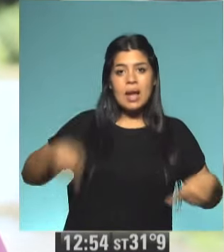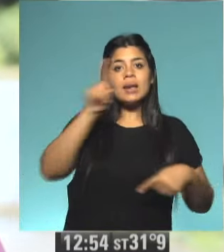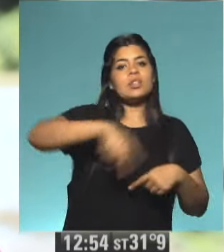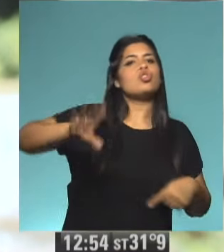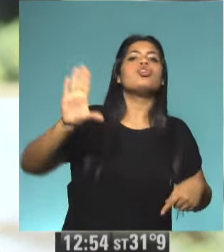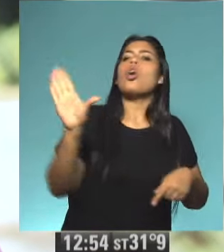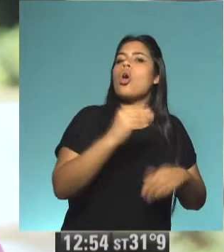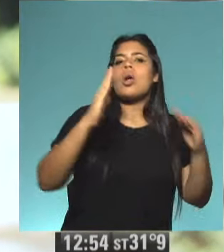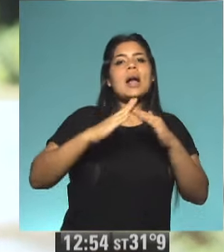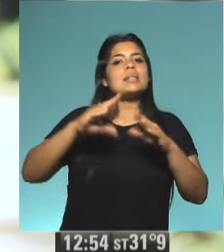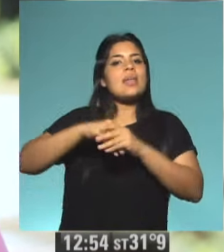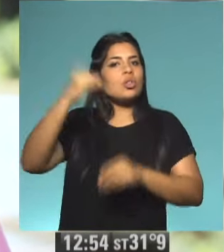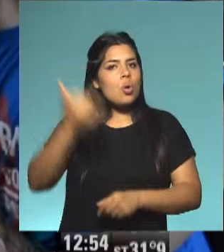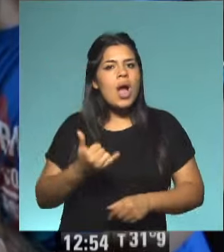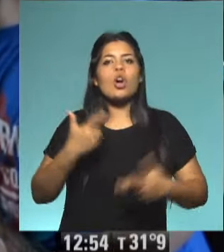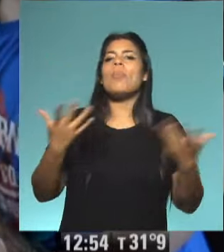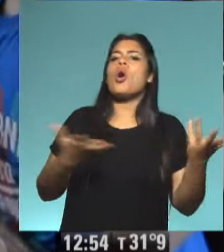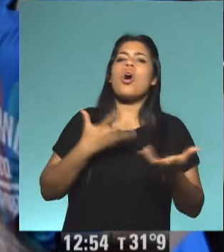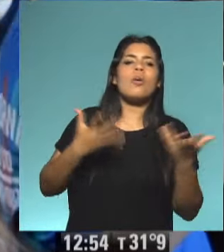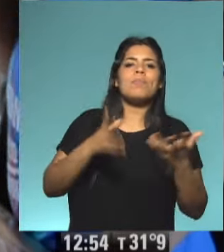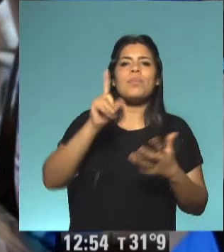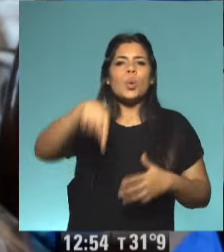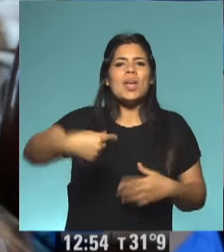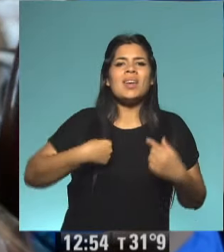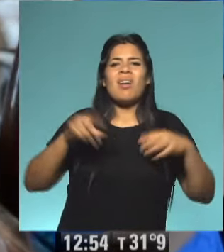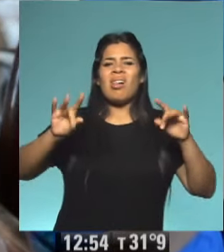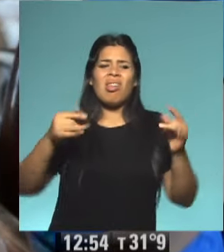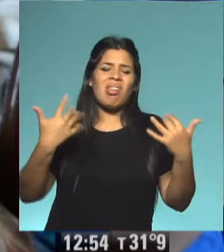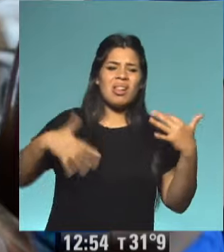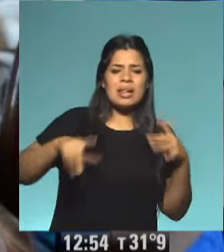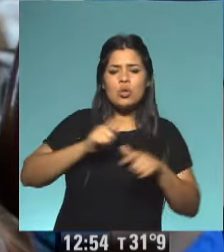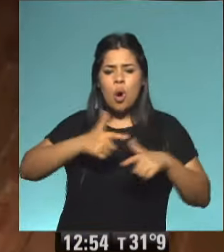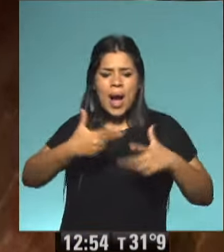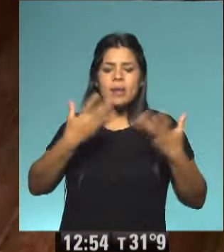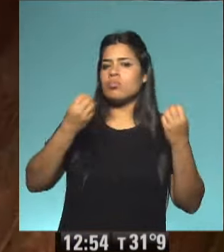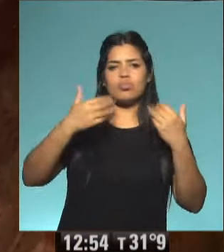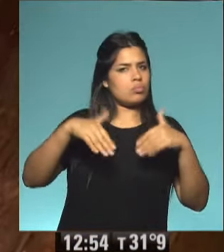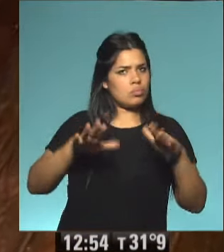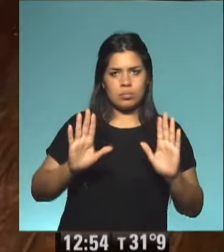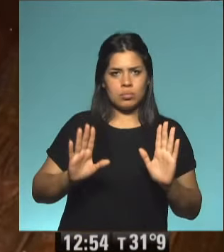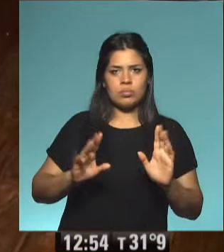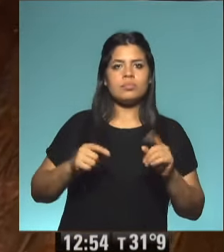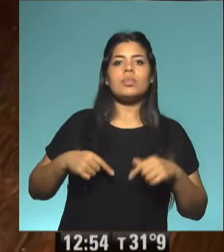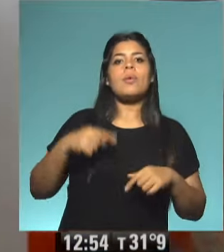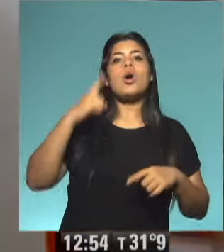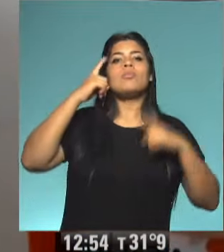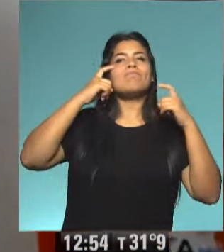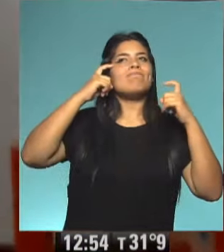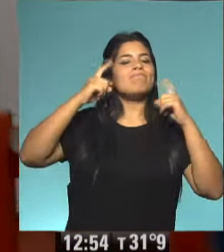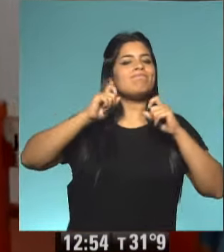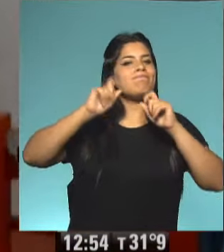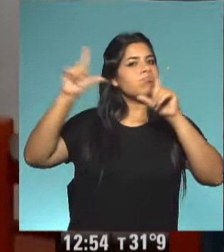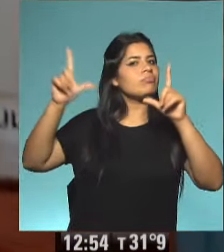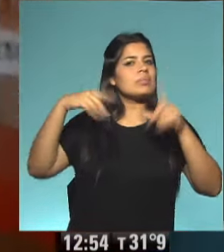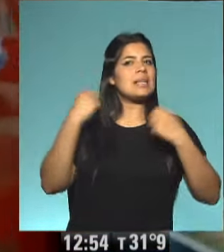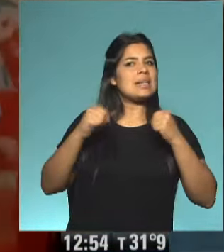en su casa, que no les generen ningún tipo de complicación o dificultad para ellos. Bueno, hice el ejercicio de imaginarme que tenía a los chicos